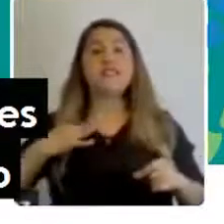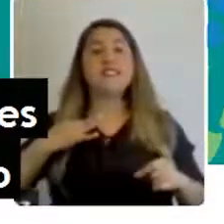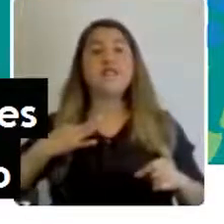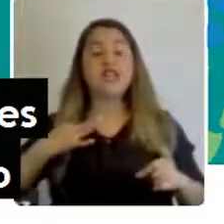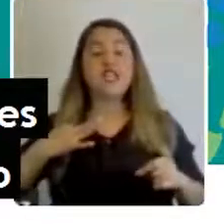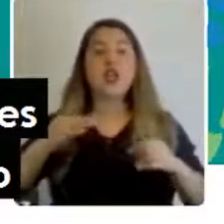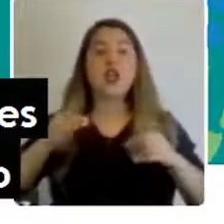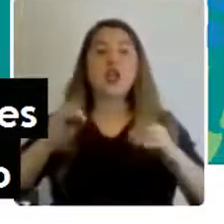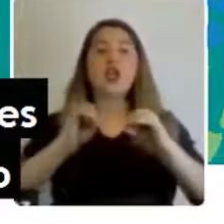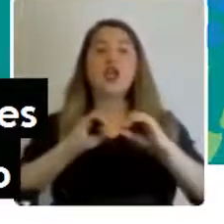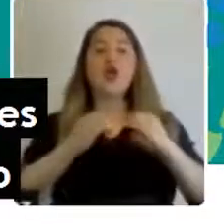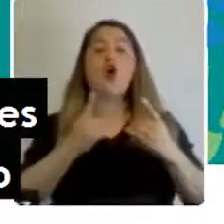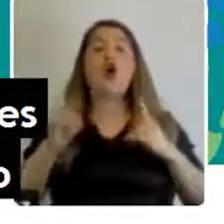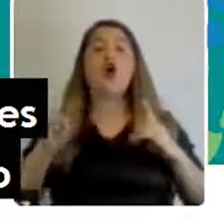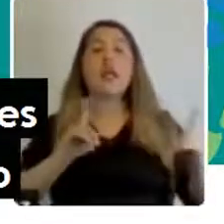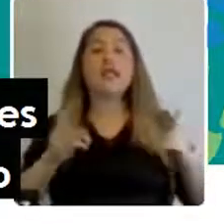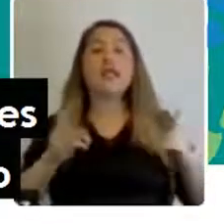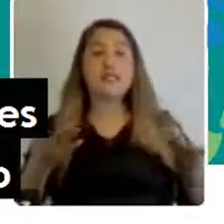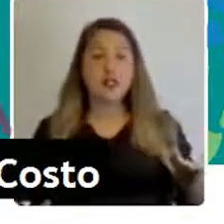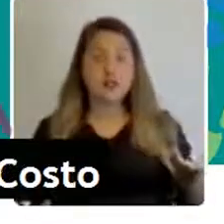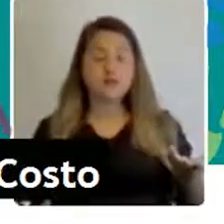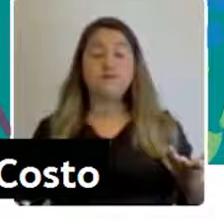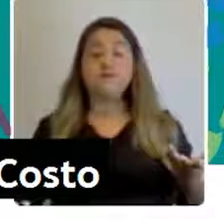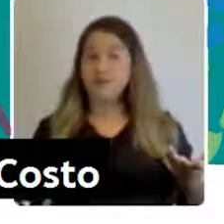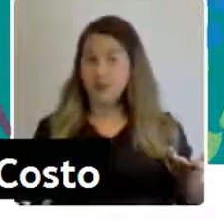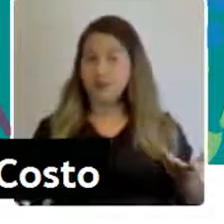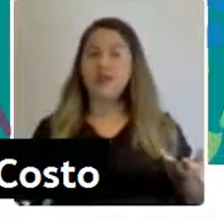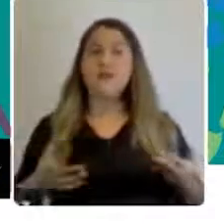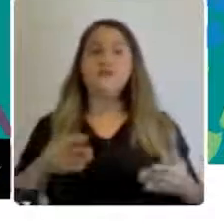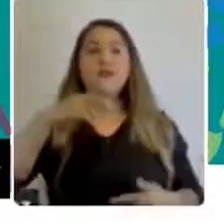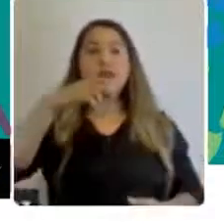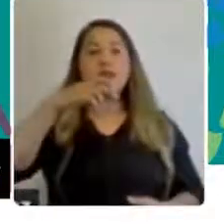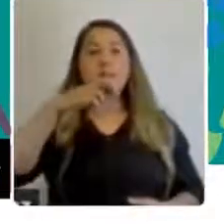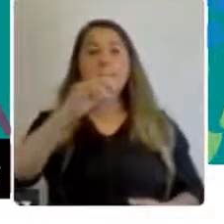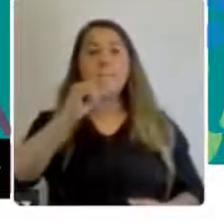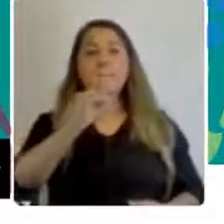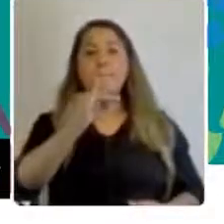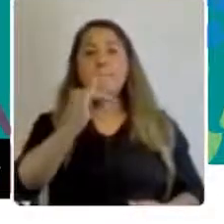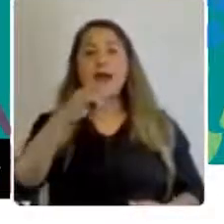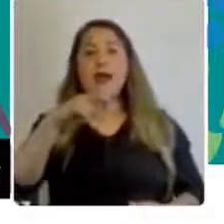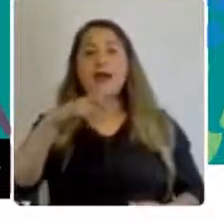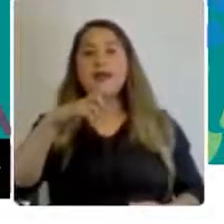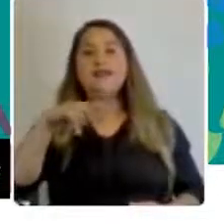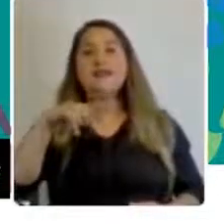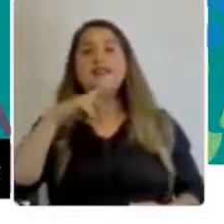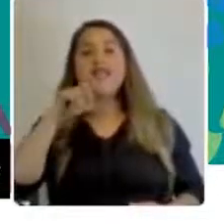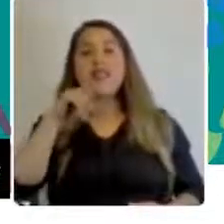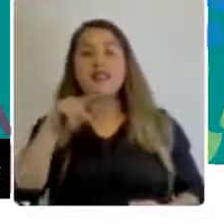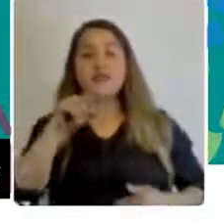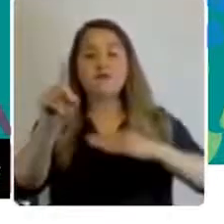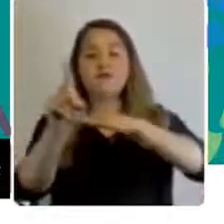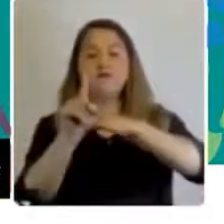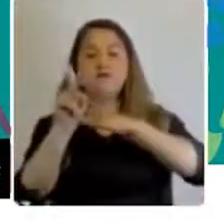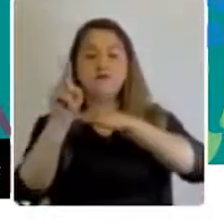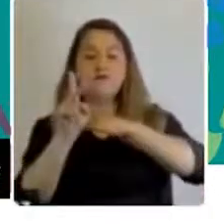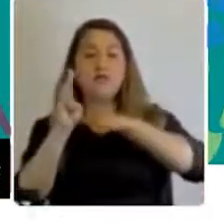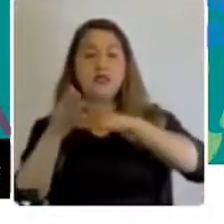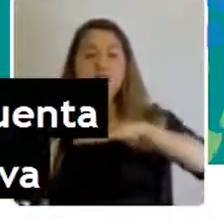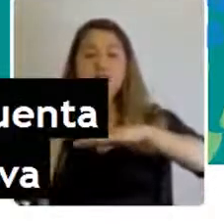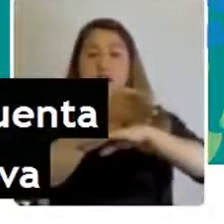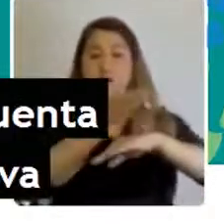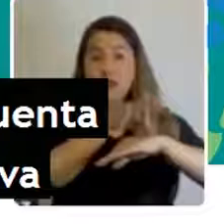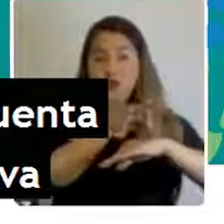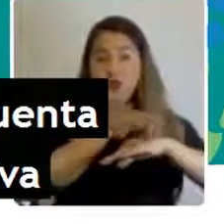reciente en términos de la ley de diagnóstico y tratamiento de alto costo, así como algunos ejemplos en la ley, en